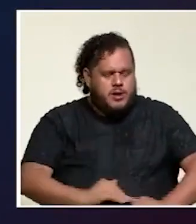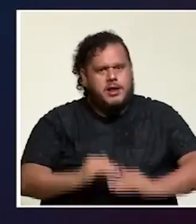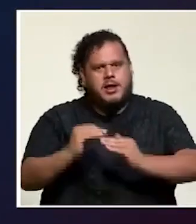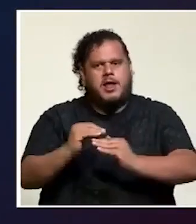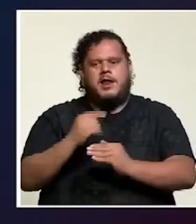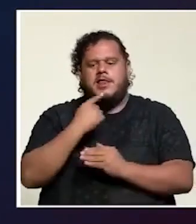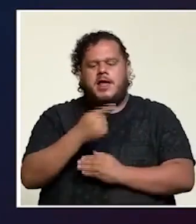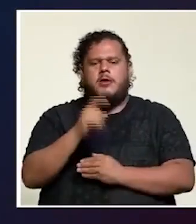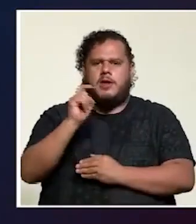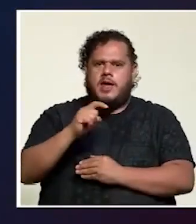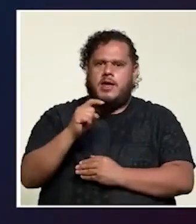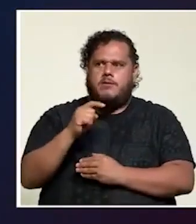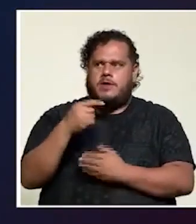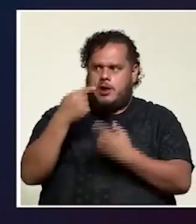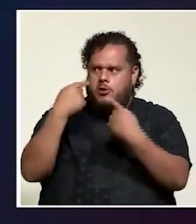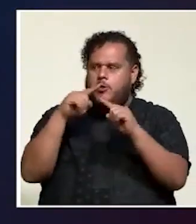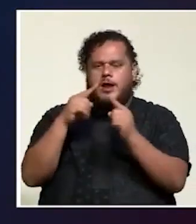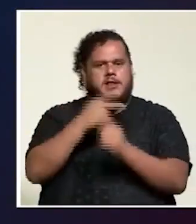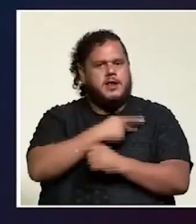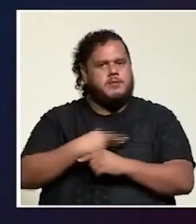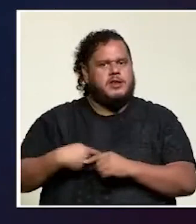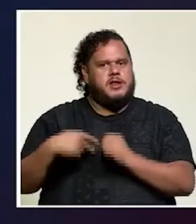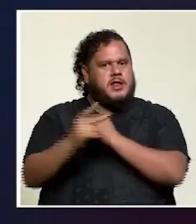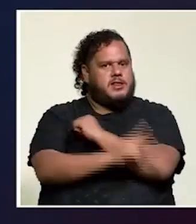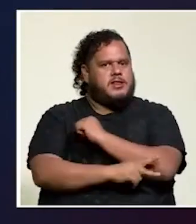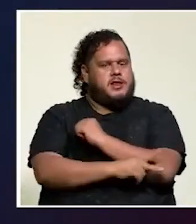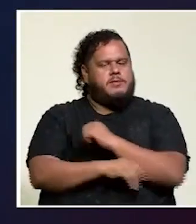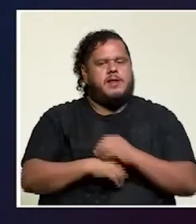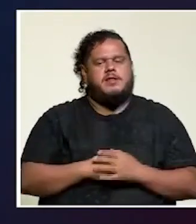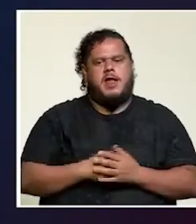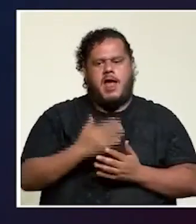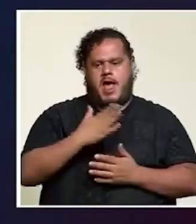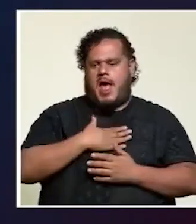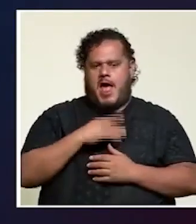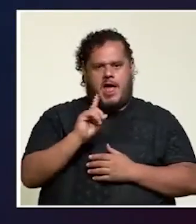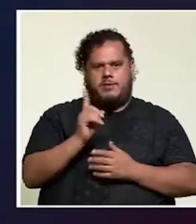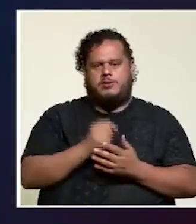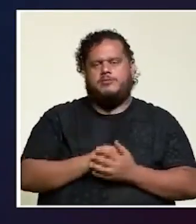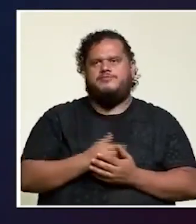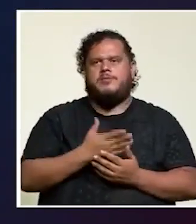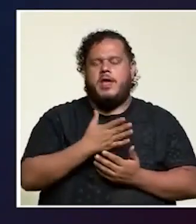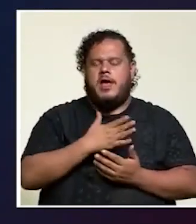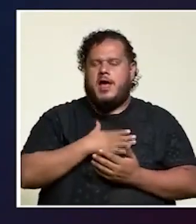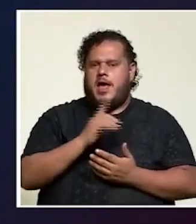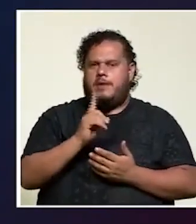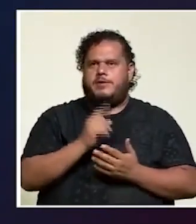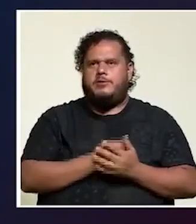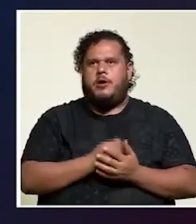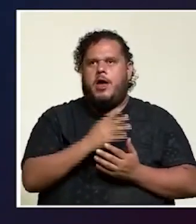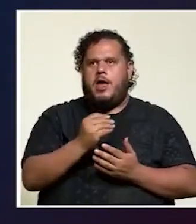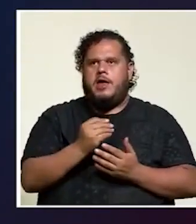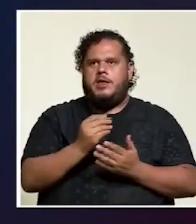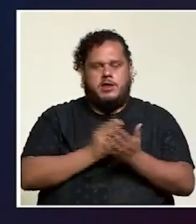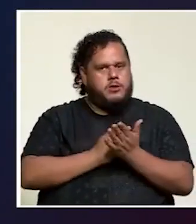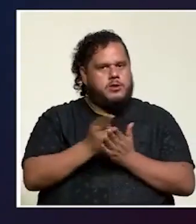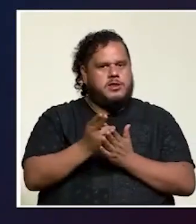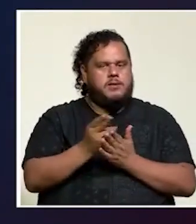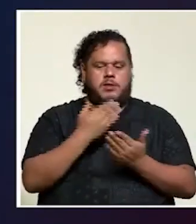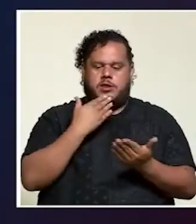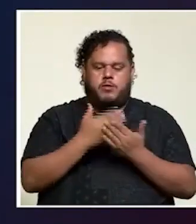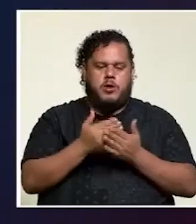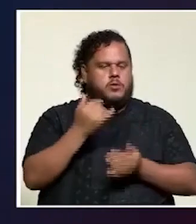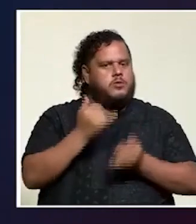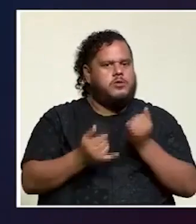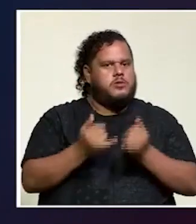inculcaron que tenían que llegar a ser presidentes de la República. A mí no. Y francamente, bueno, los